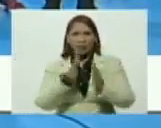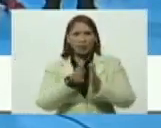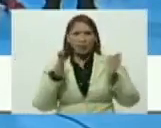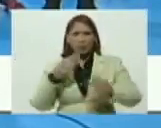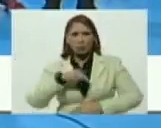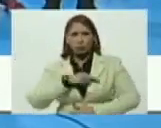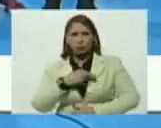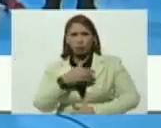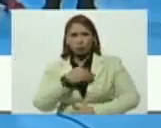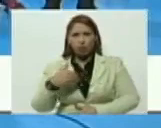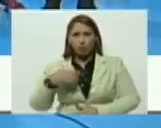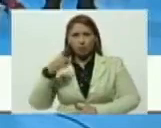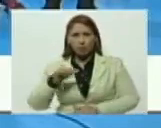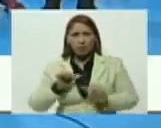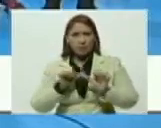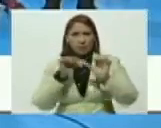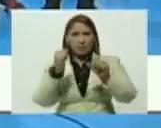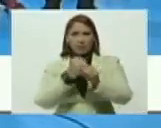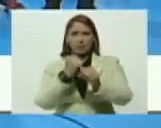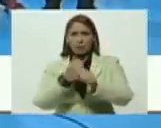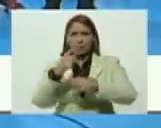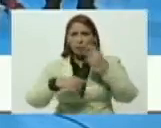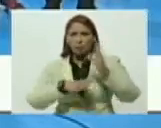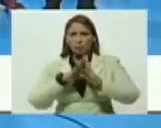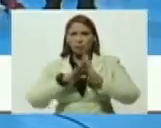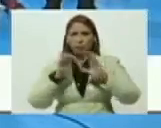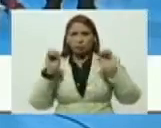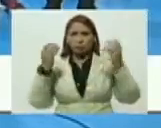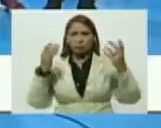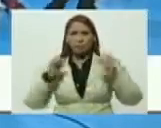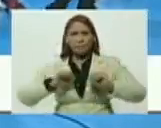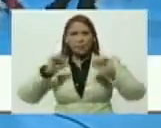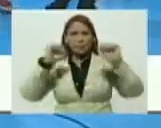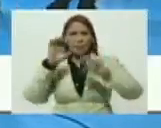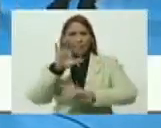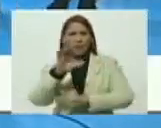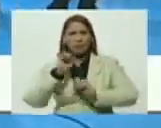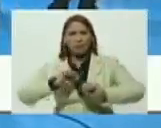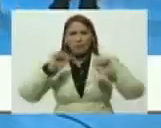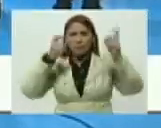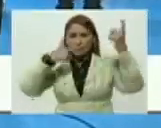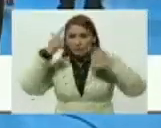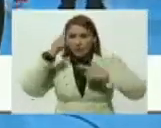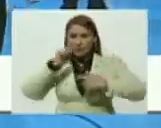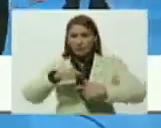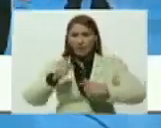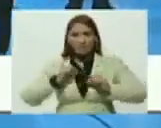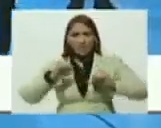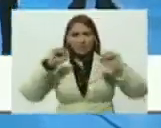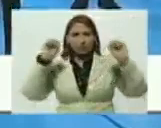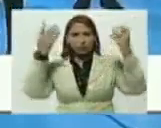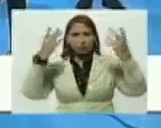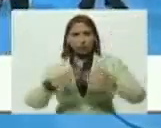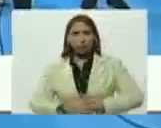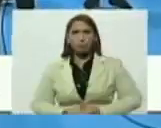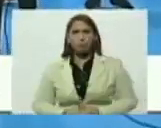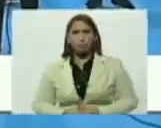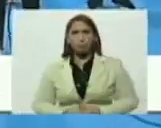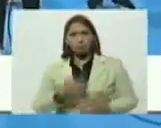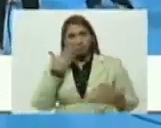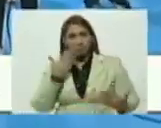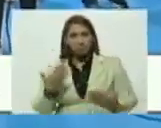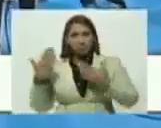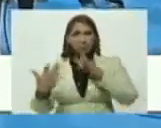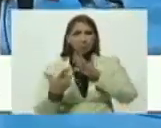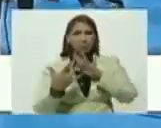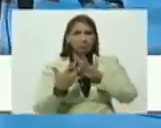y seguiremos trabajando. Aquí, producir es vencer. ¡Viva la patria! ¡Que viva Chávez! ¡Viviremos y venceremos! ¡Adelante,